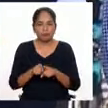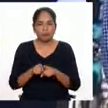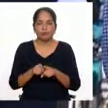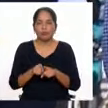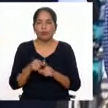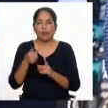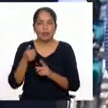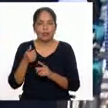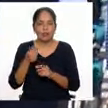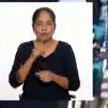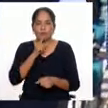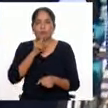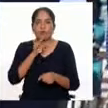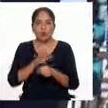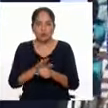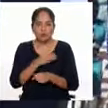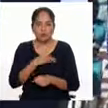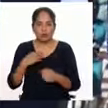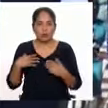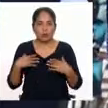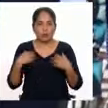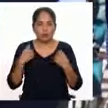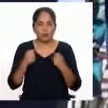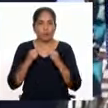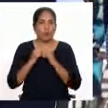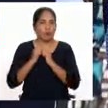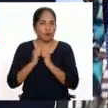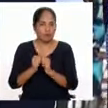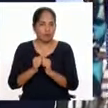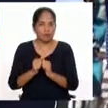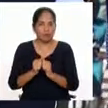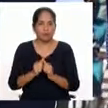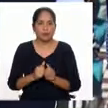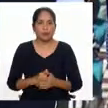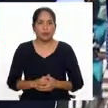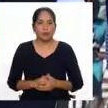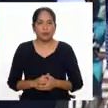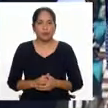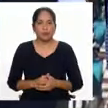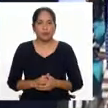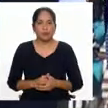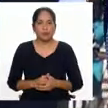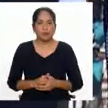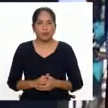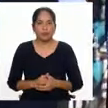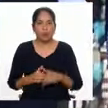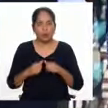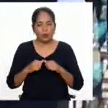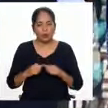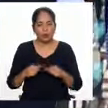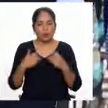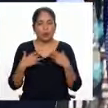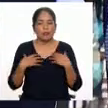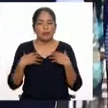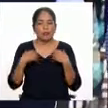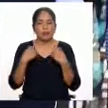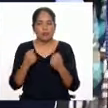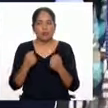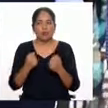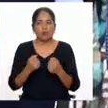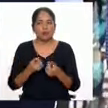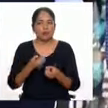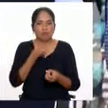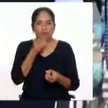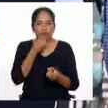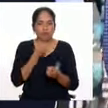nuestro nuevo ministro de Salud, en esa misma línea de gobierno, para hacer la salud una salud de calidad